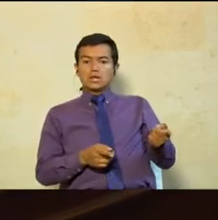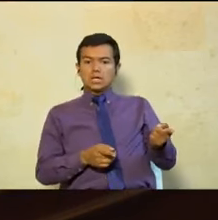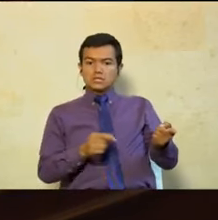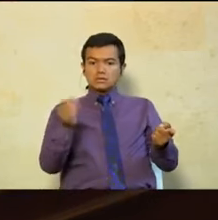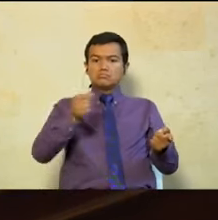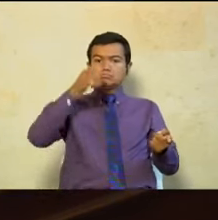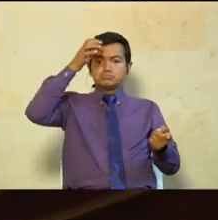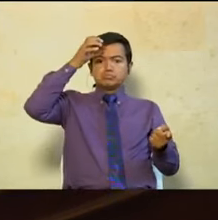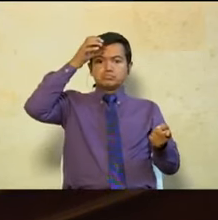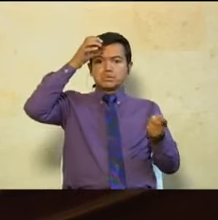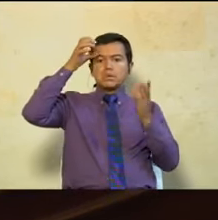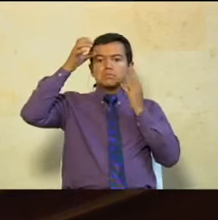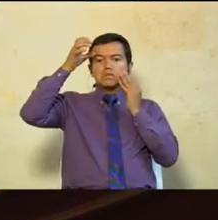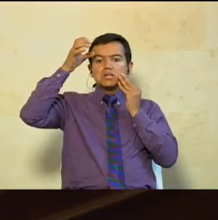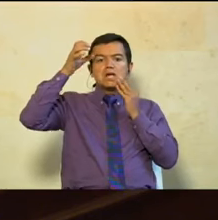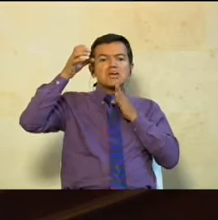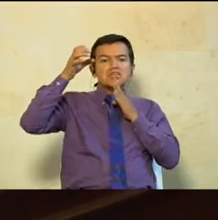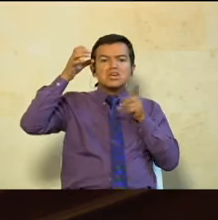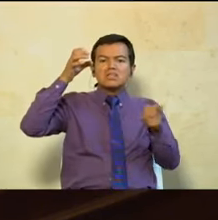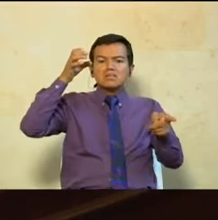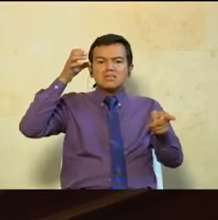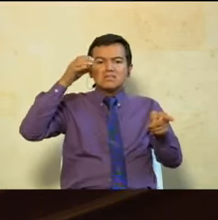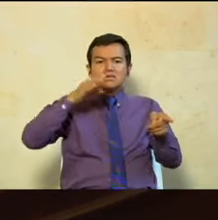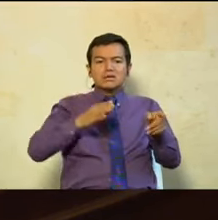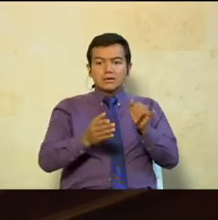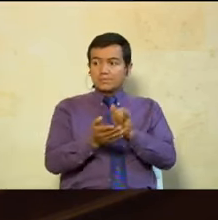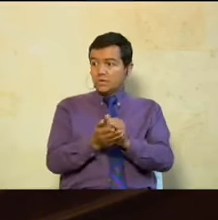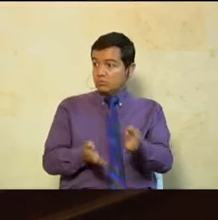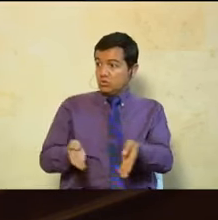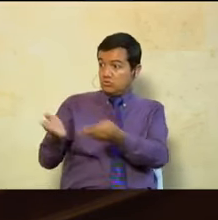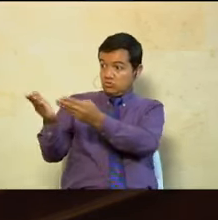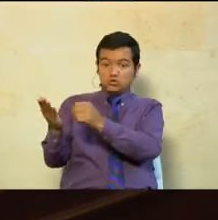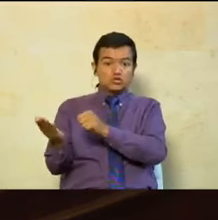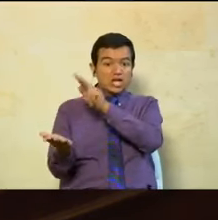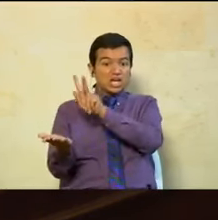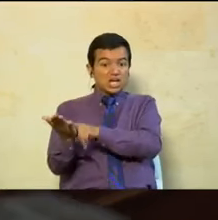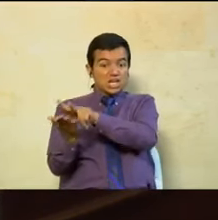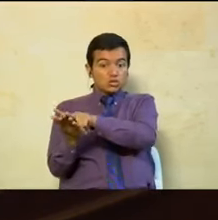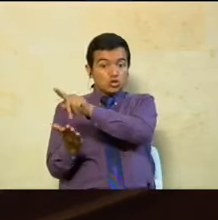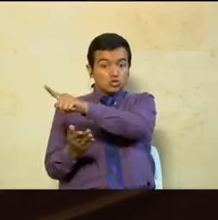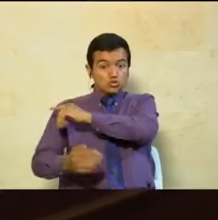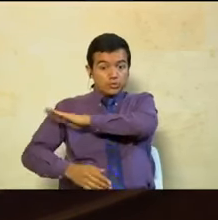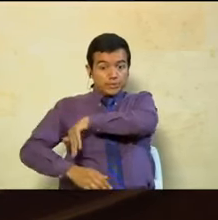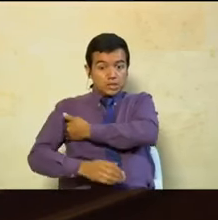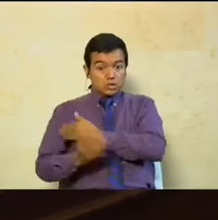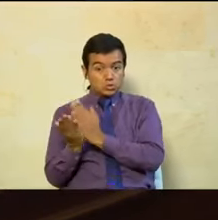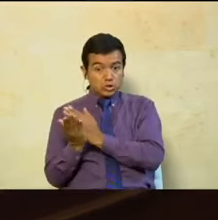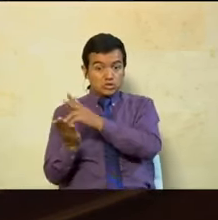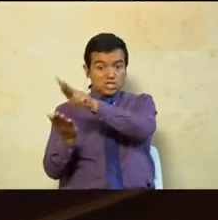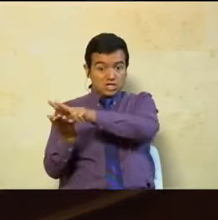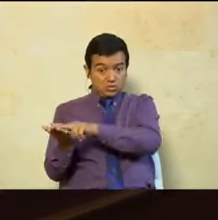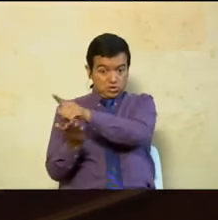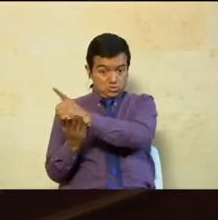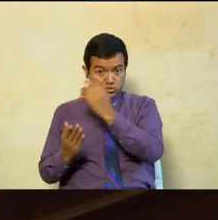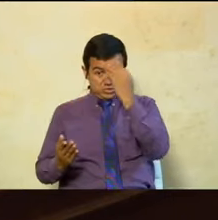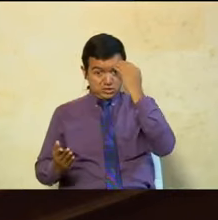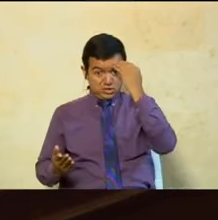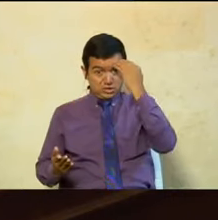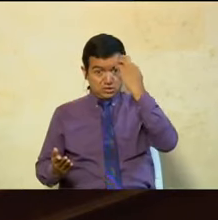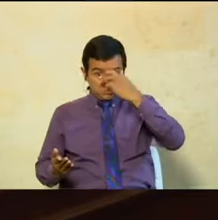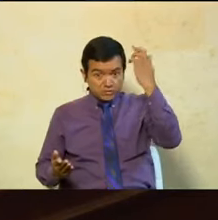conocimiento y la información no son unos no son unos funcionarios de registro en el Ministerio de Educación que ahí fue donde se dieron